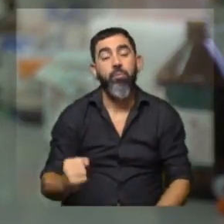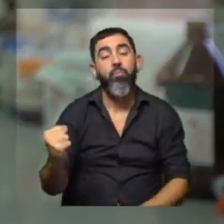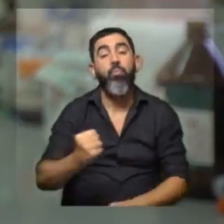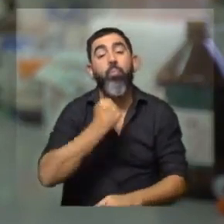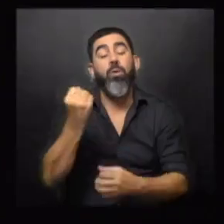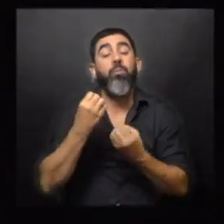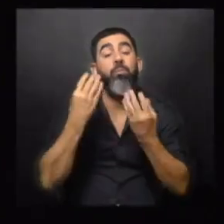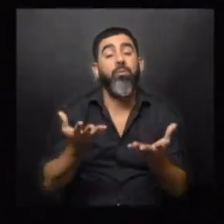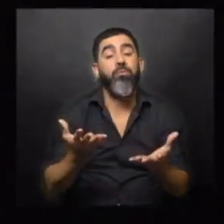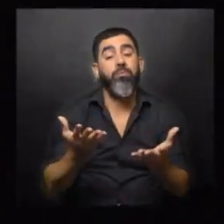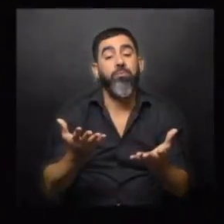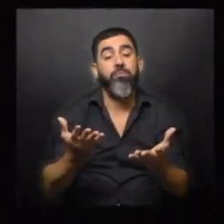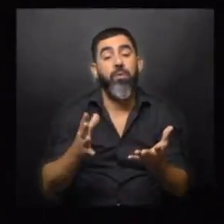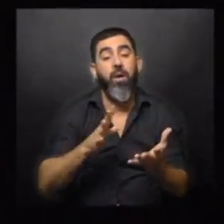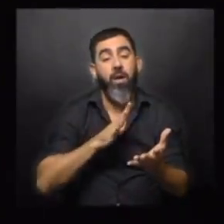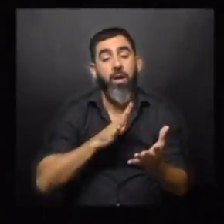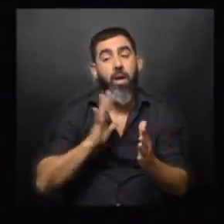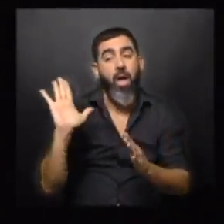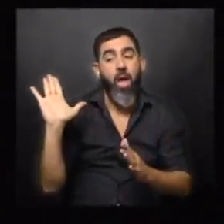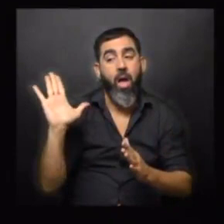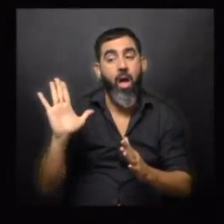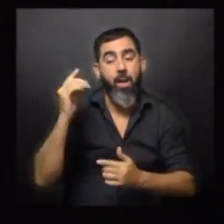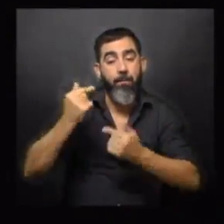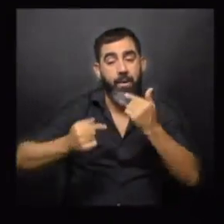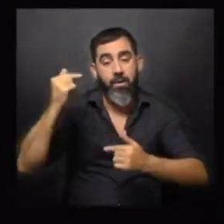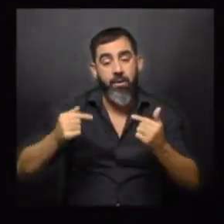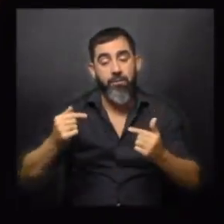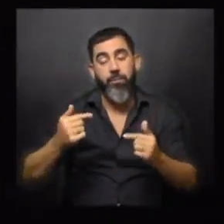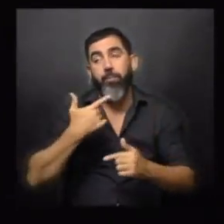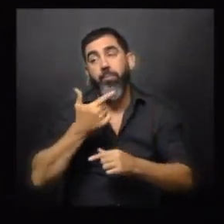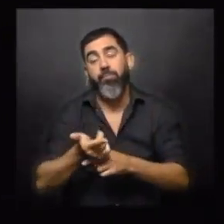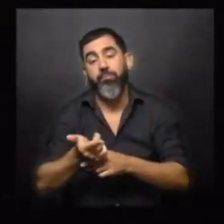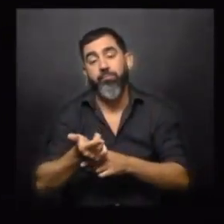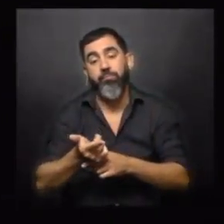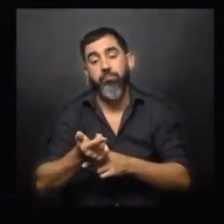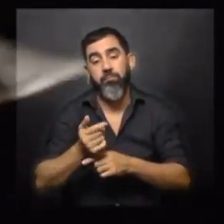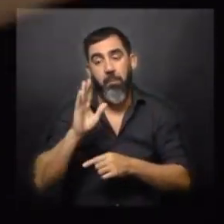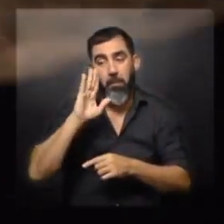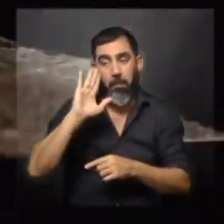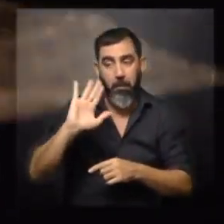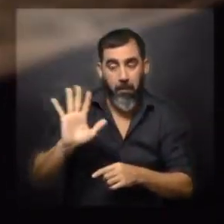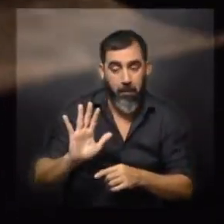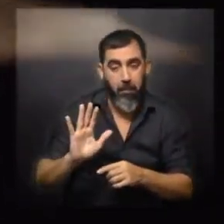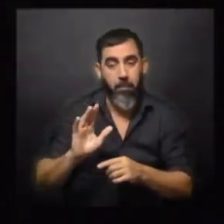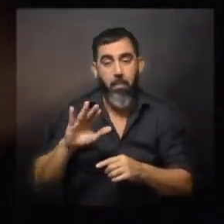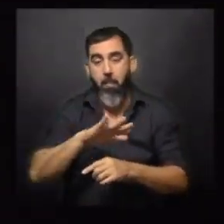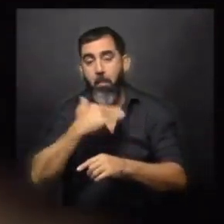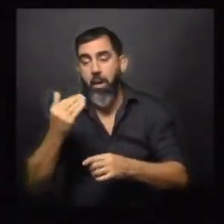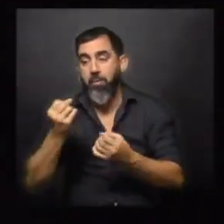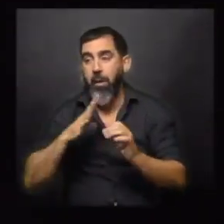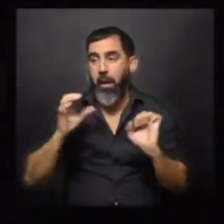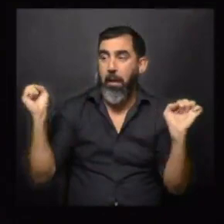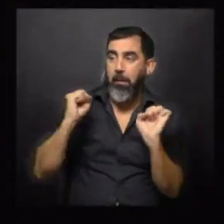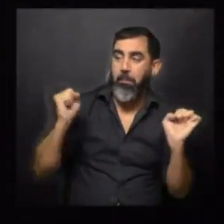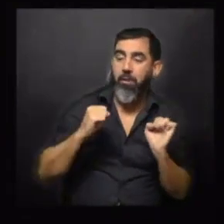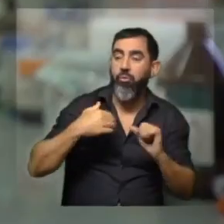conservarlos porque enfrentan una serie de amenazas, y esas amenazas pueden ir desde el desconocimiento de matarlos porque no tengo claro